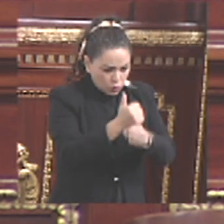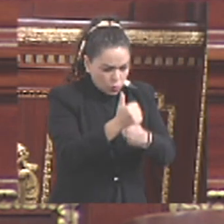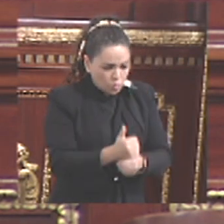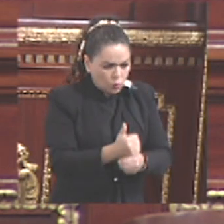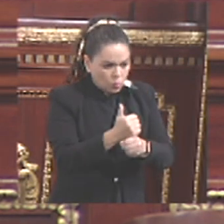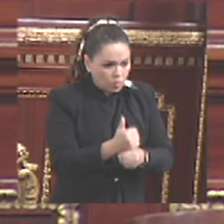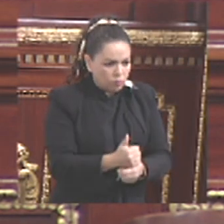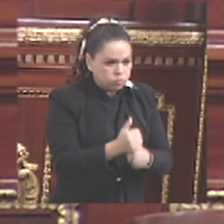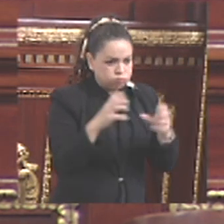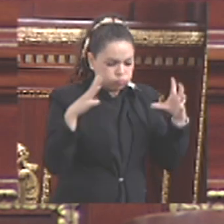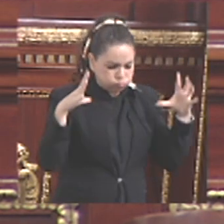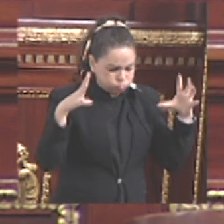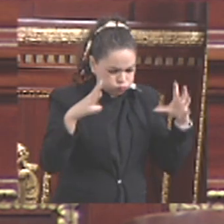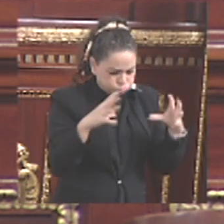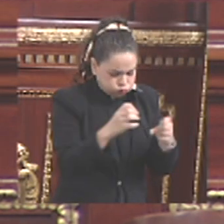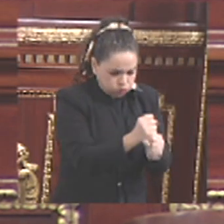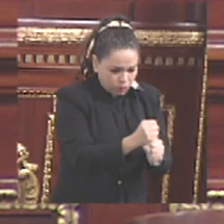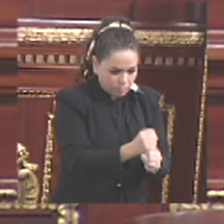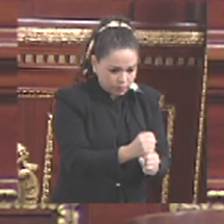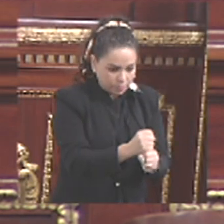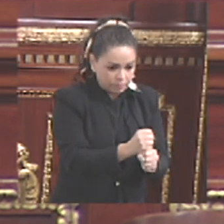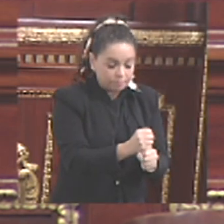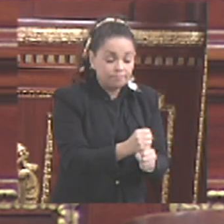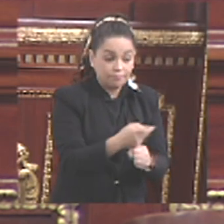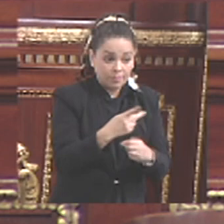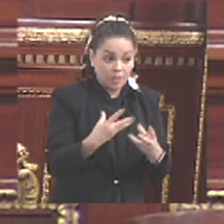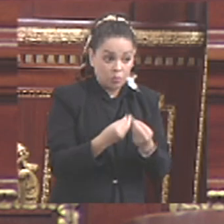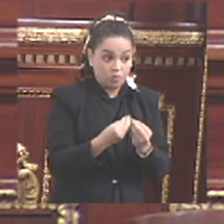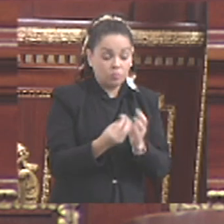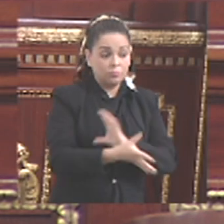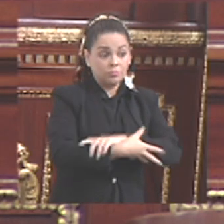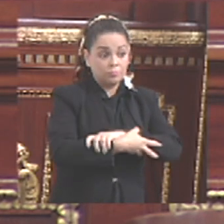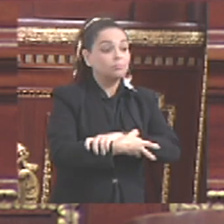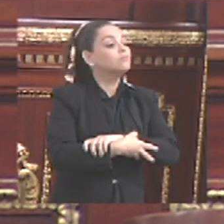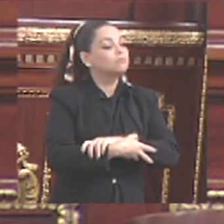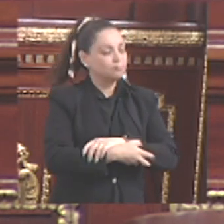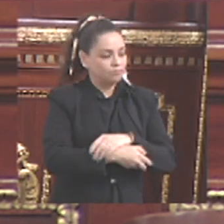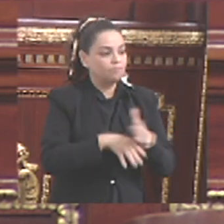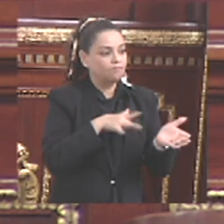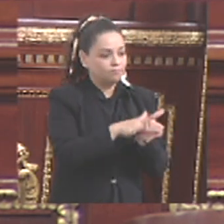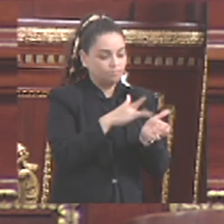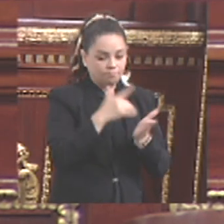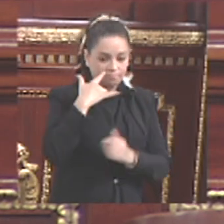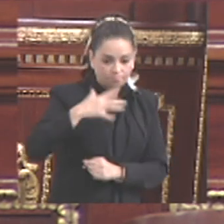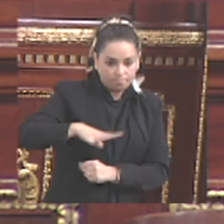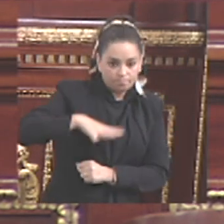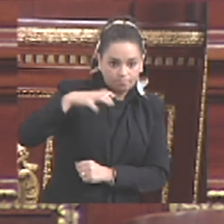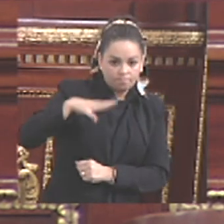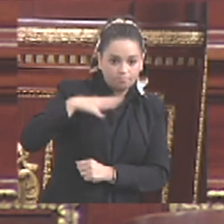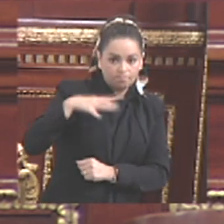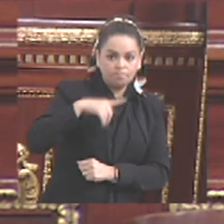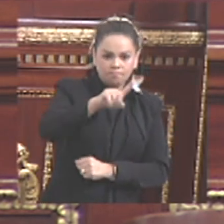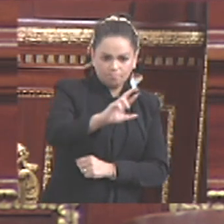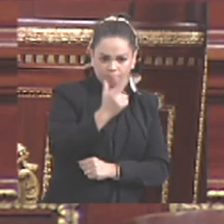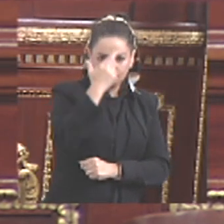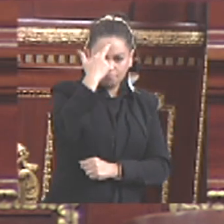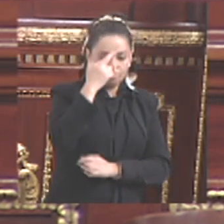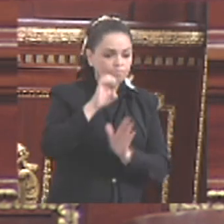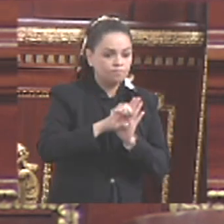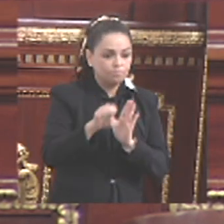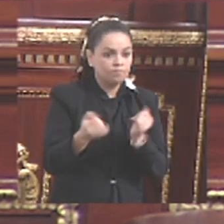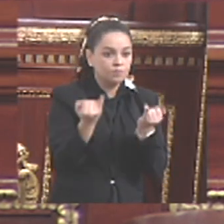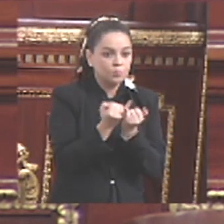queridas y recordadas fue Frida, la perrita labrador dorada que trabajó incansablemente junto a los equipos de rescate